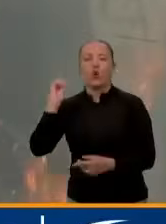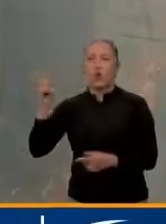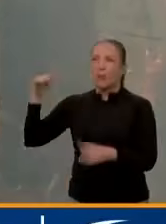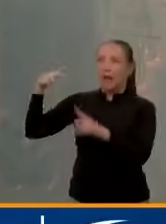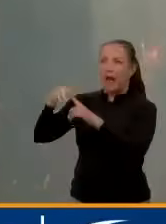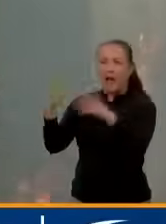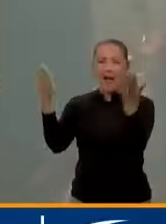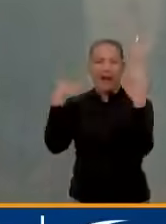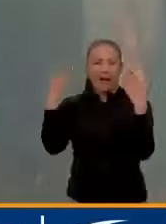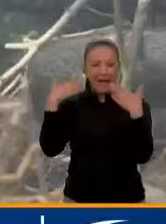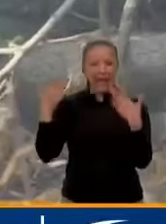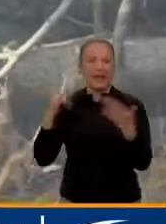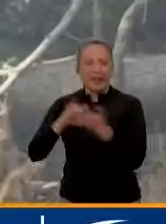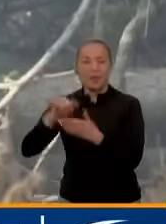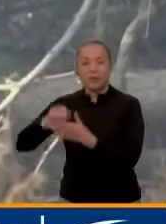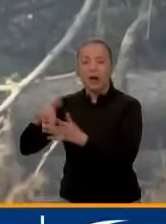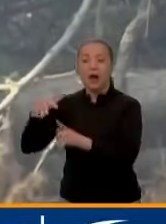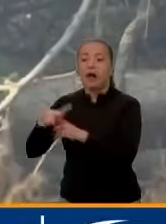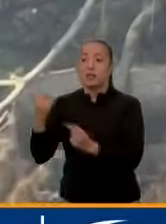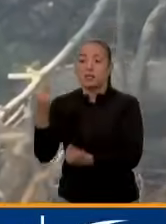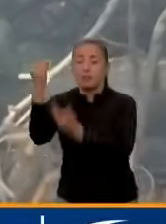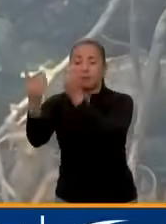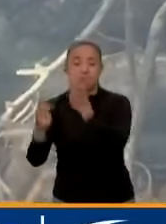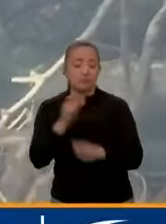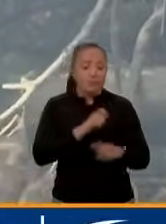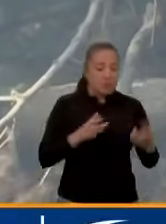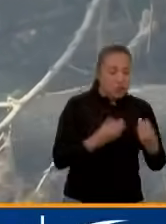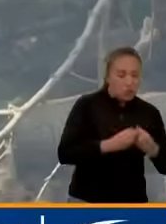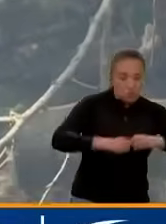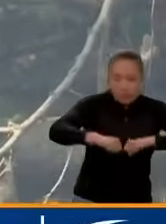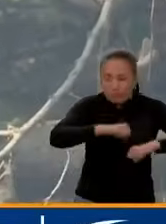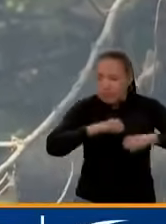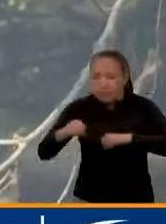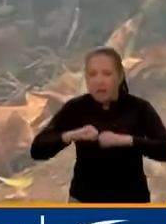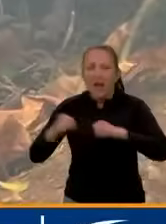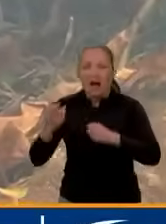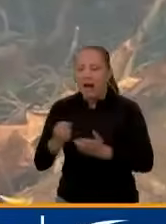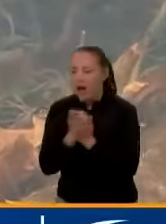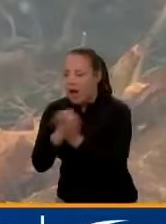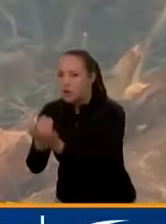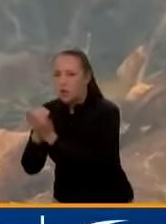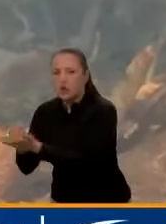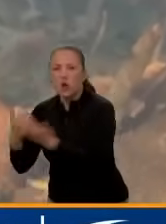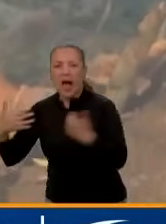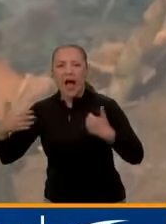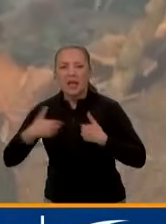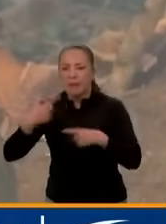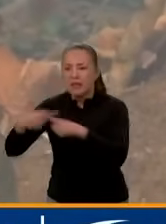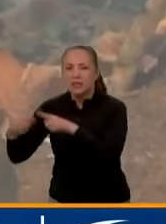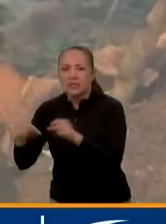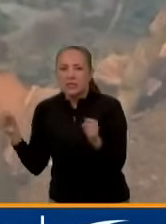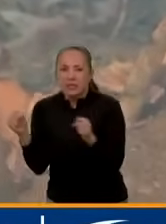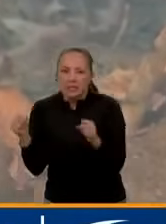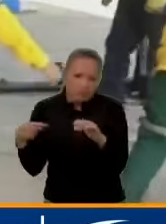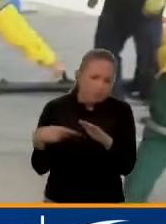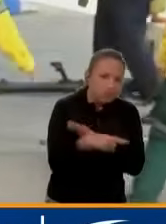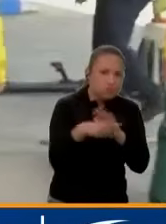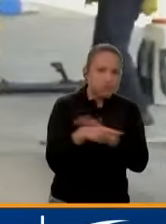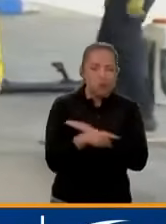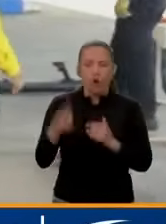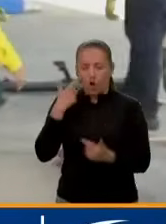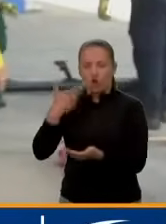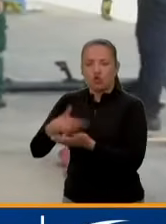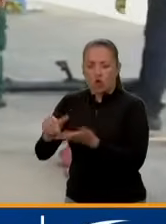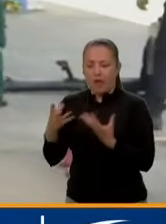En medio de las llamas, los organismos de socorro también rescatan a varias de las especies que huyen del fuego. Hoy todavía